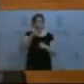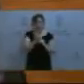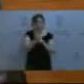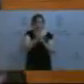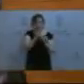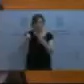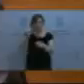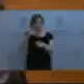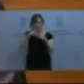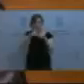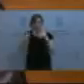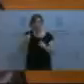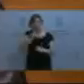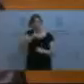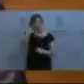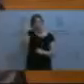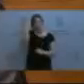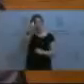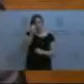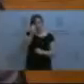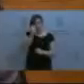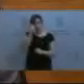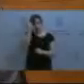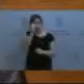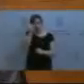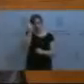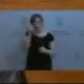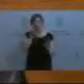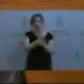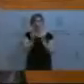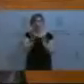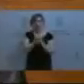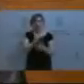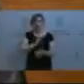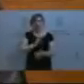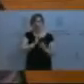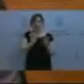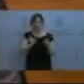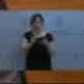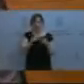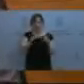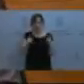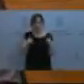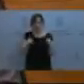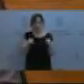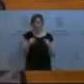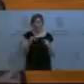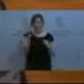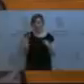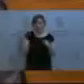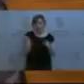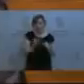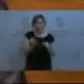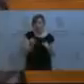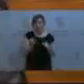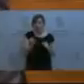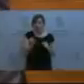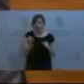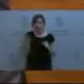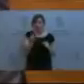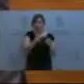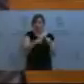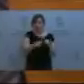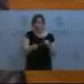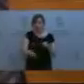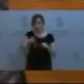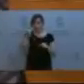Asturias, nosotros creemos que es un símbolo de identidad de Asturias, del Reino de Asturias, que debería impregnar más cosas y del